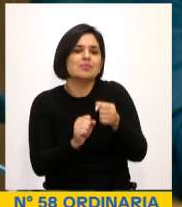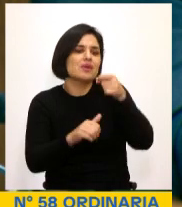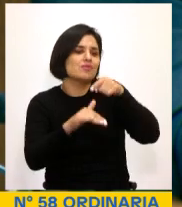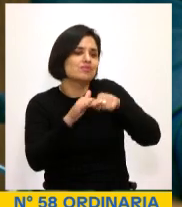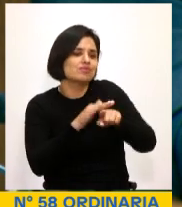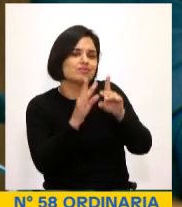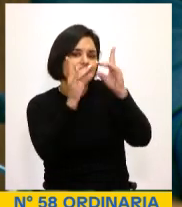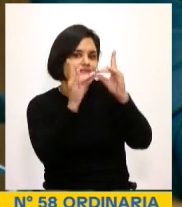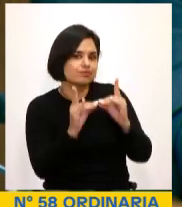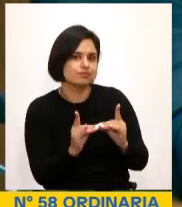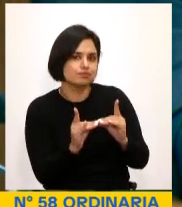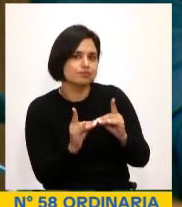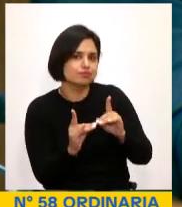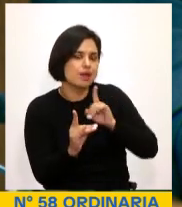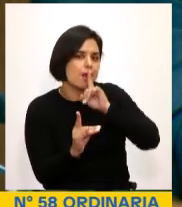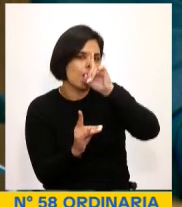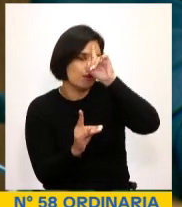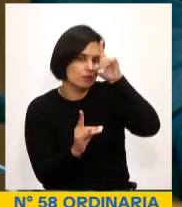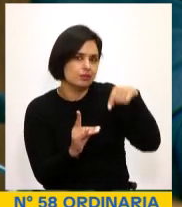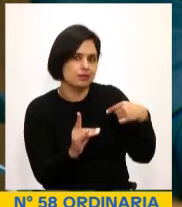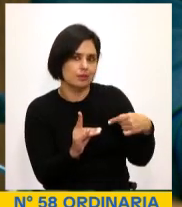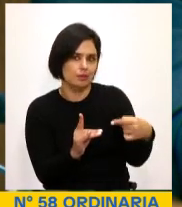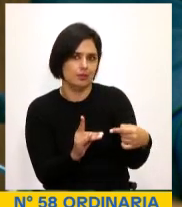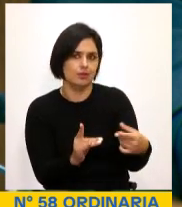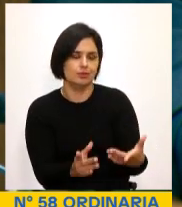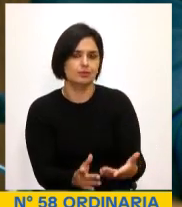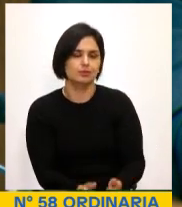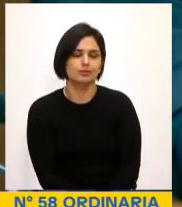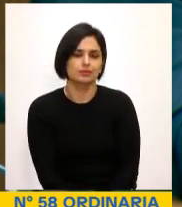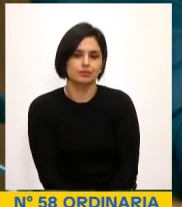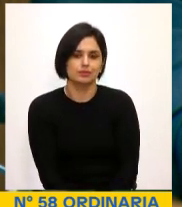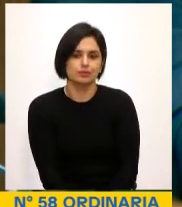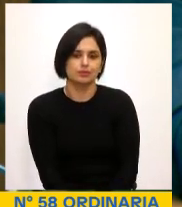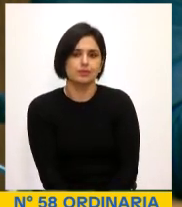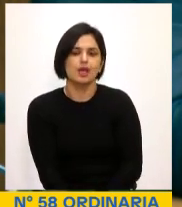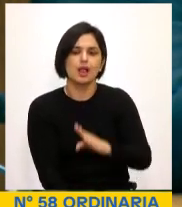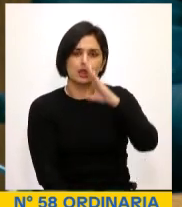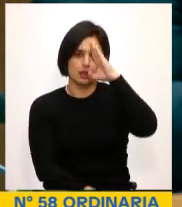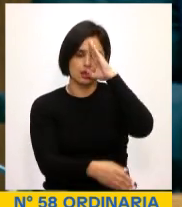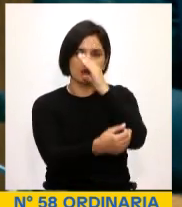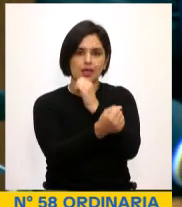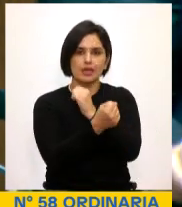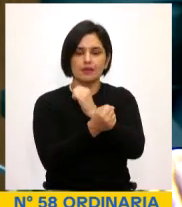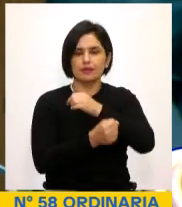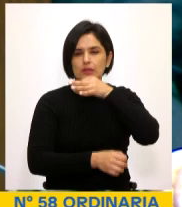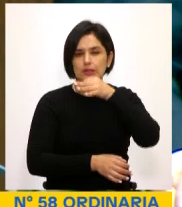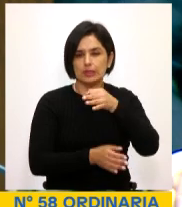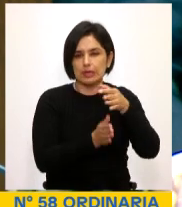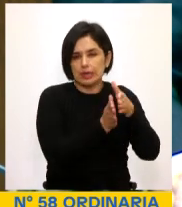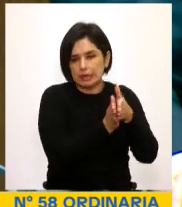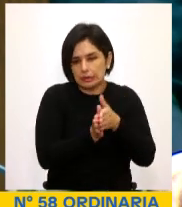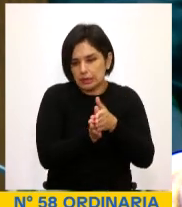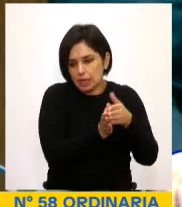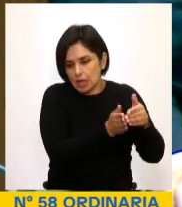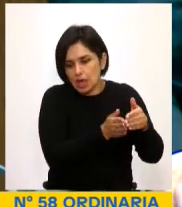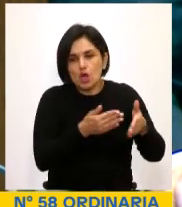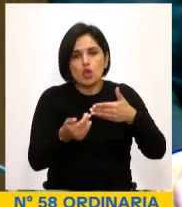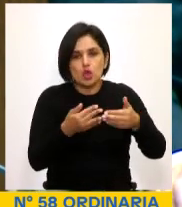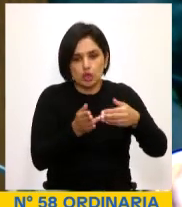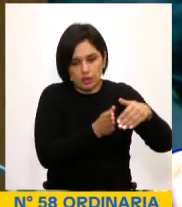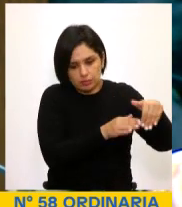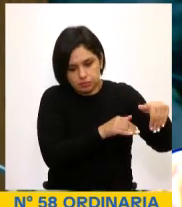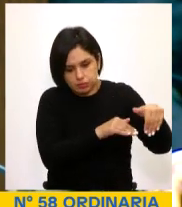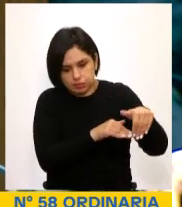con ocasión de un feral de esta naturaleza carabineros terminará el trayecto completo que